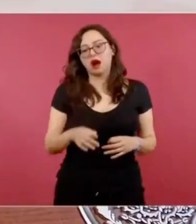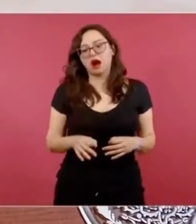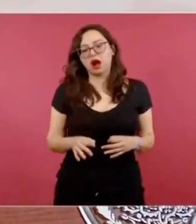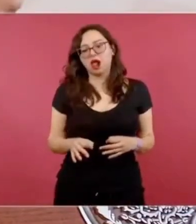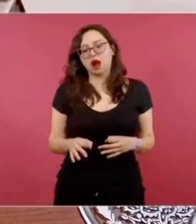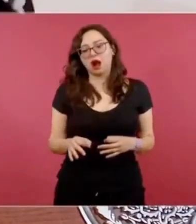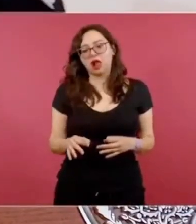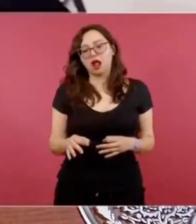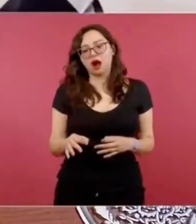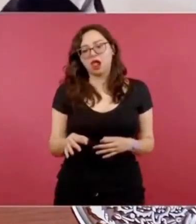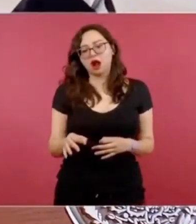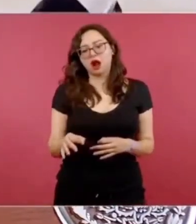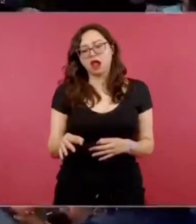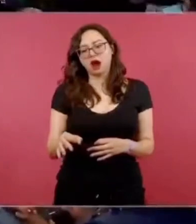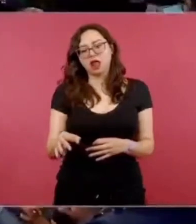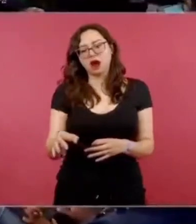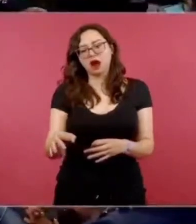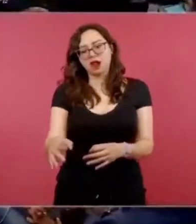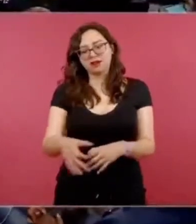pero cuando menos